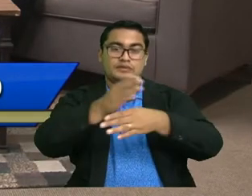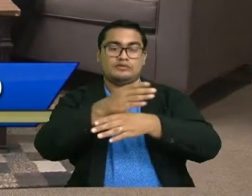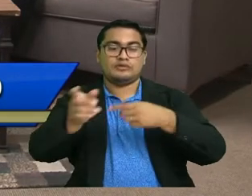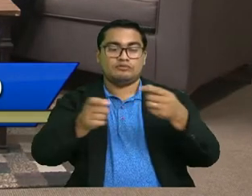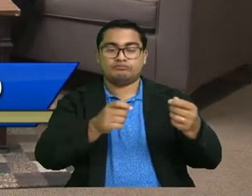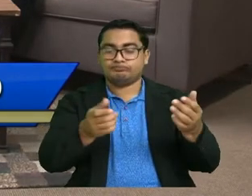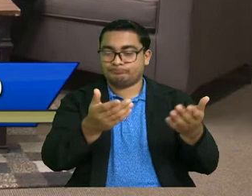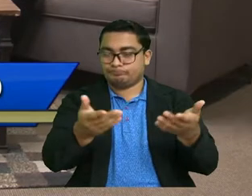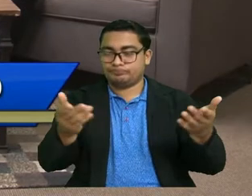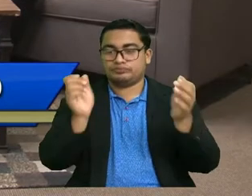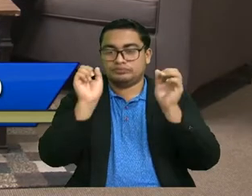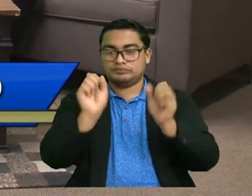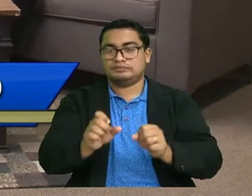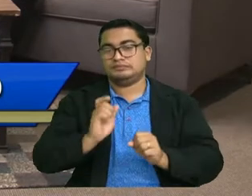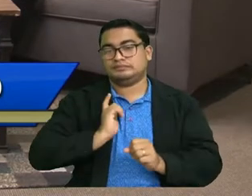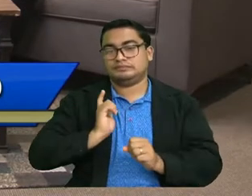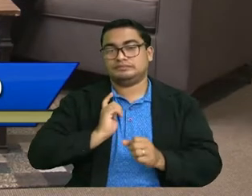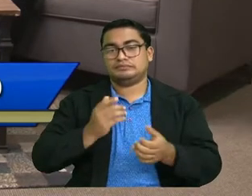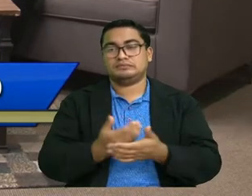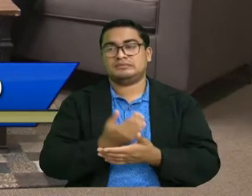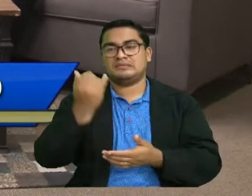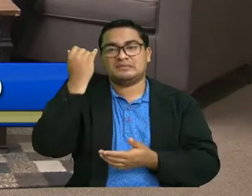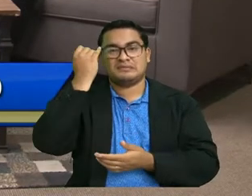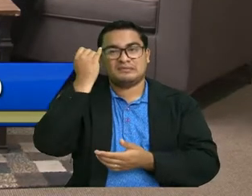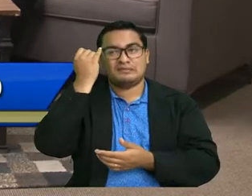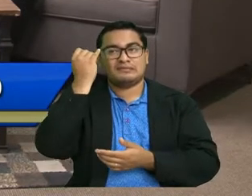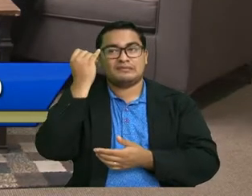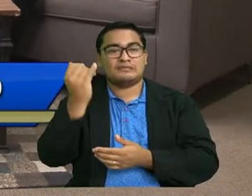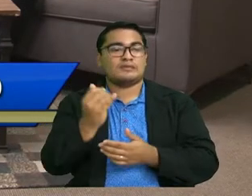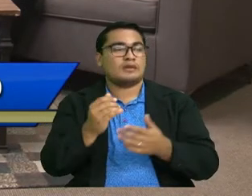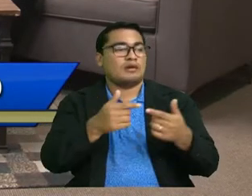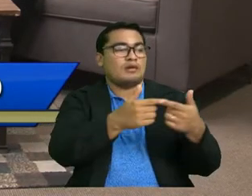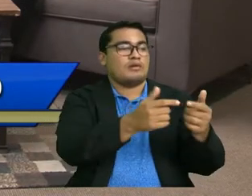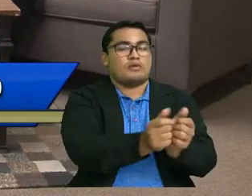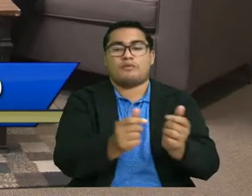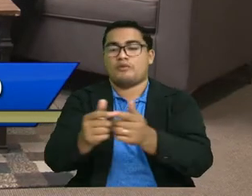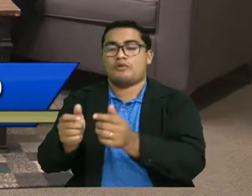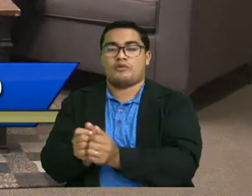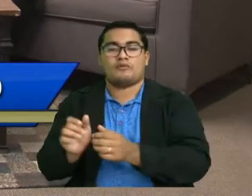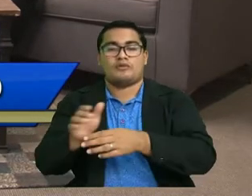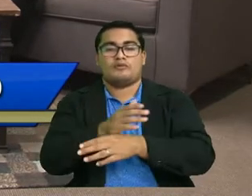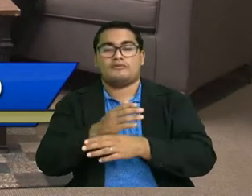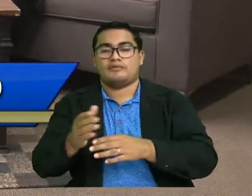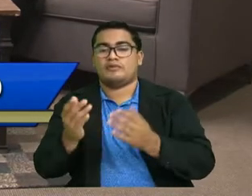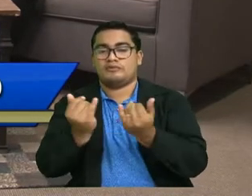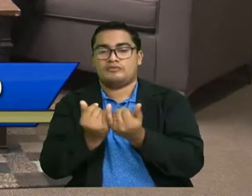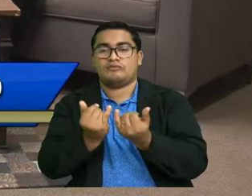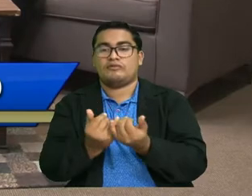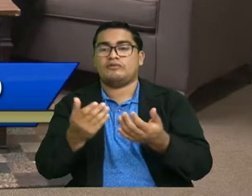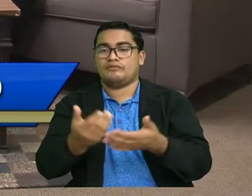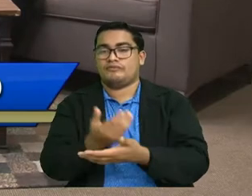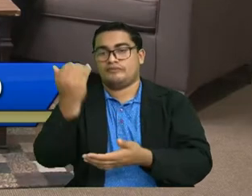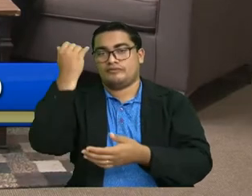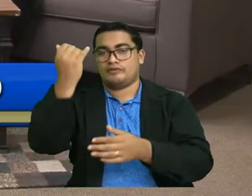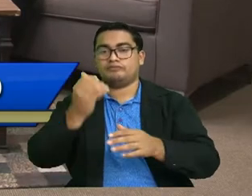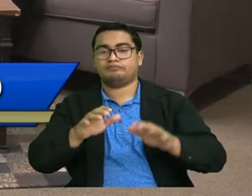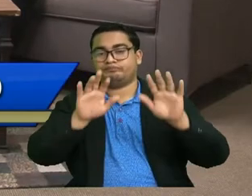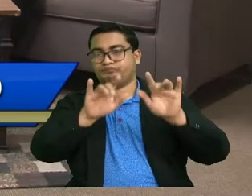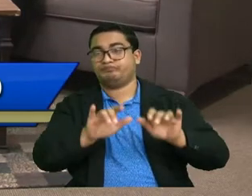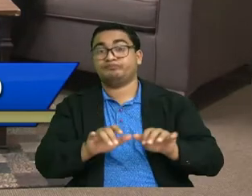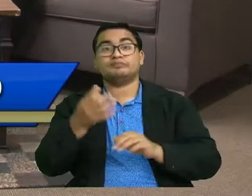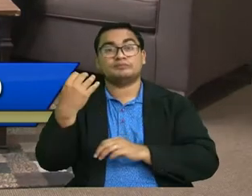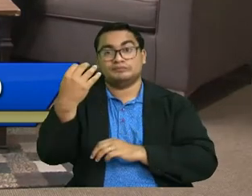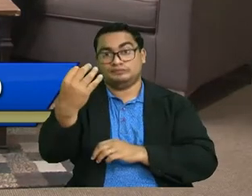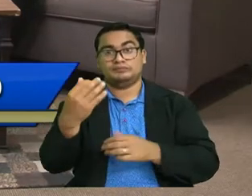ese ecosistema de creación colectiva, de formación, de actualización y de conexiones hacia esas